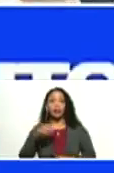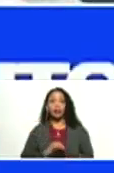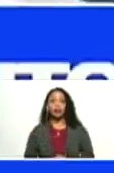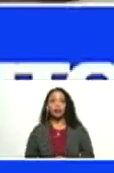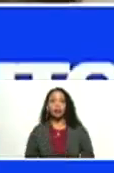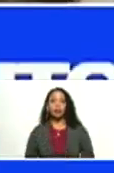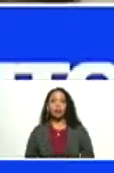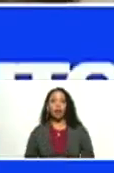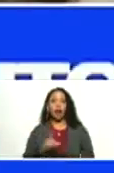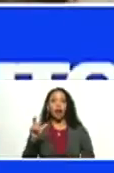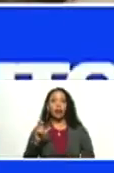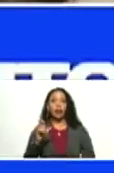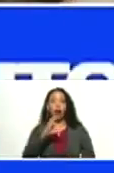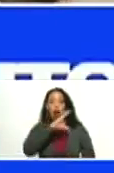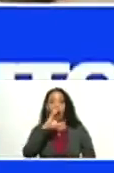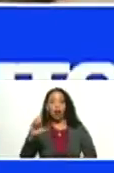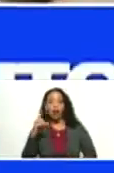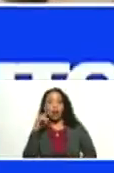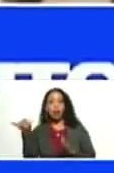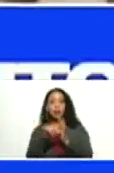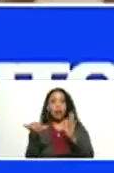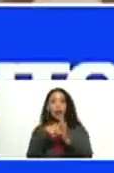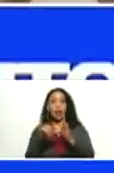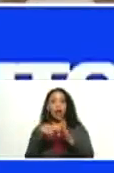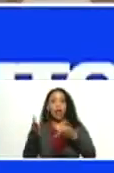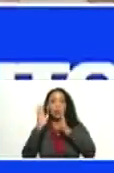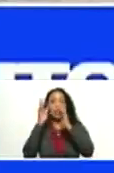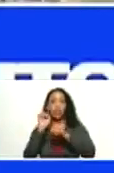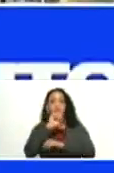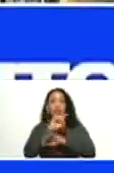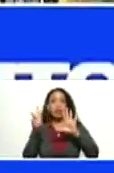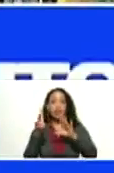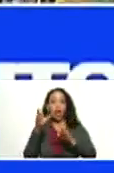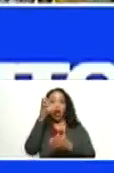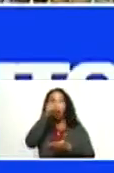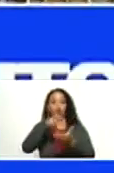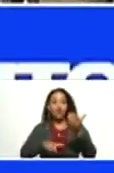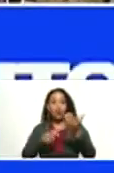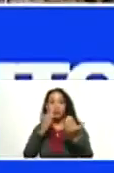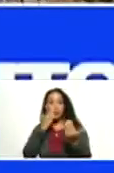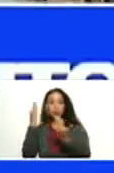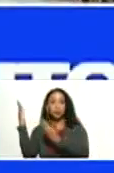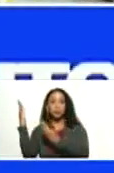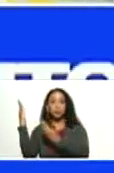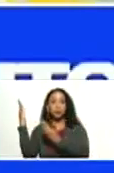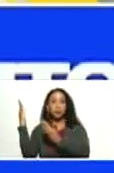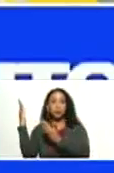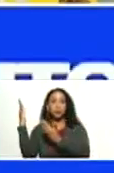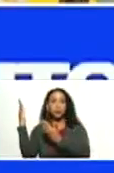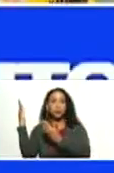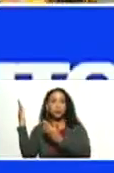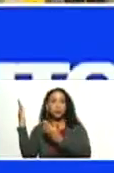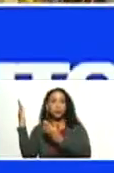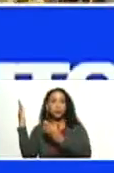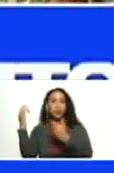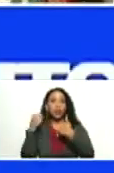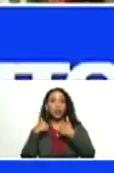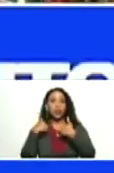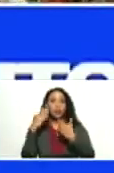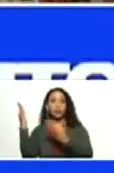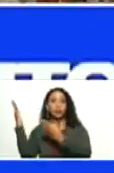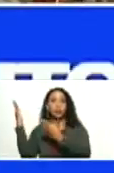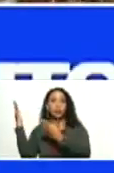Open 27 Torrea. Tenemos el código QR. Y este... Una belleza, toma por